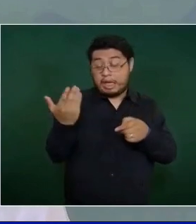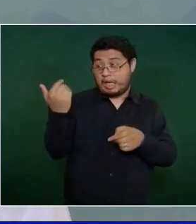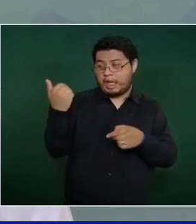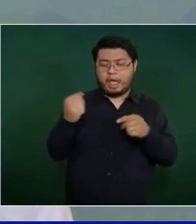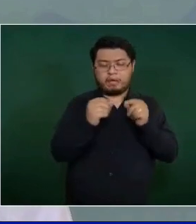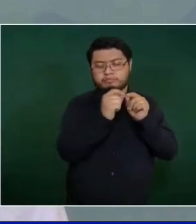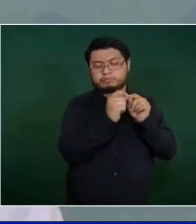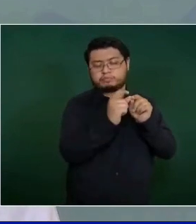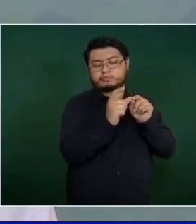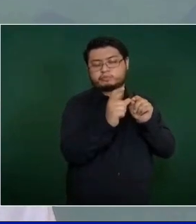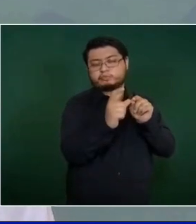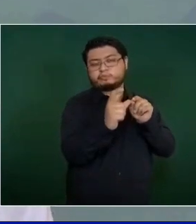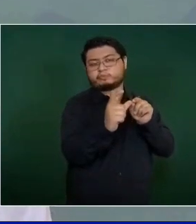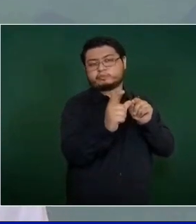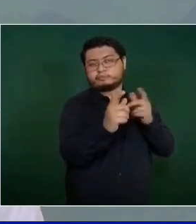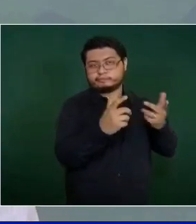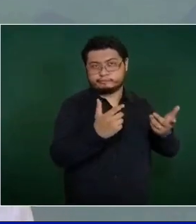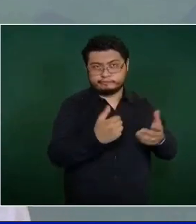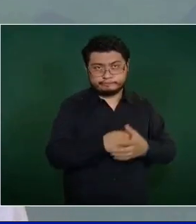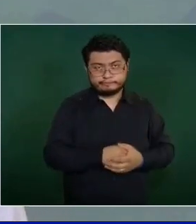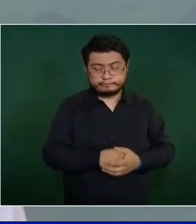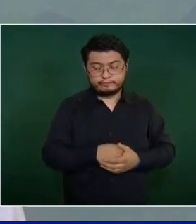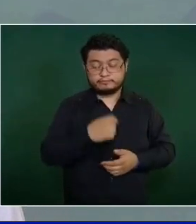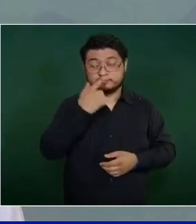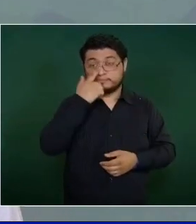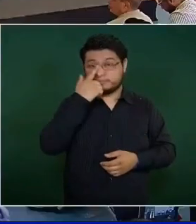Entonces habían grilletes, habían cepos,